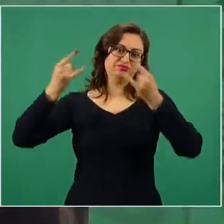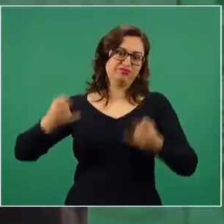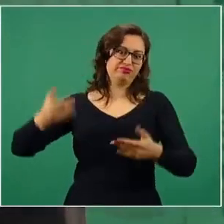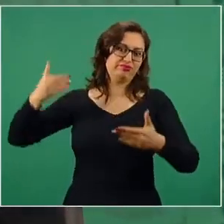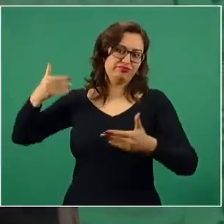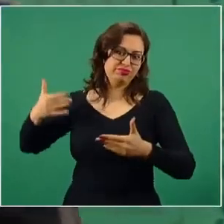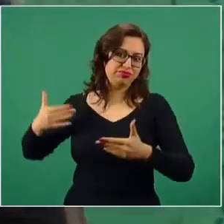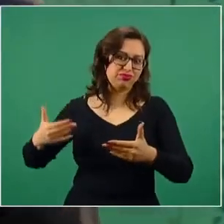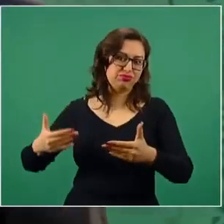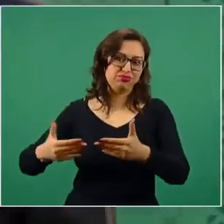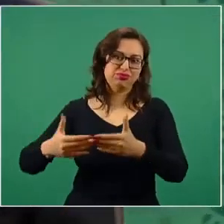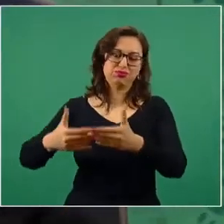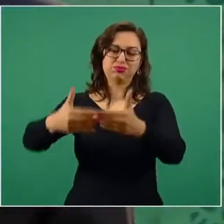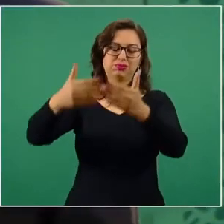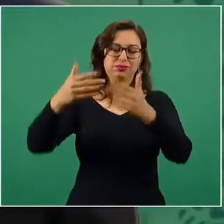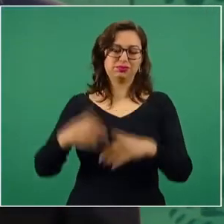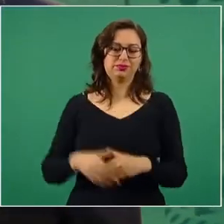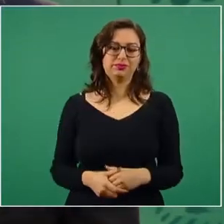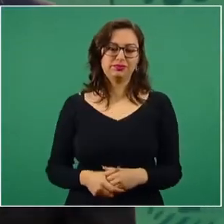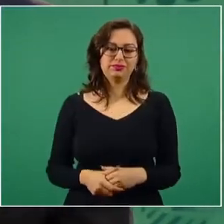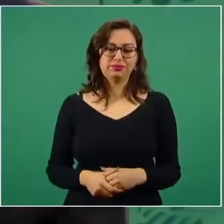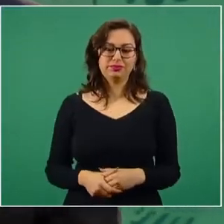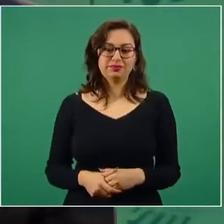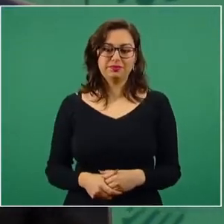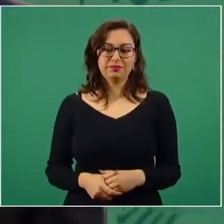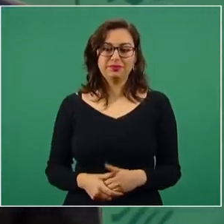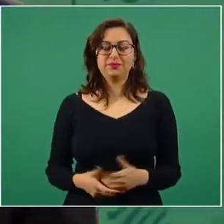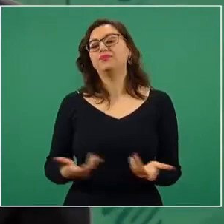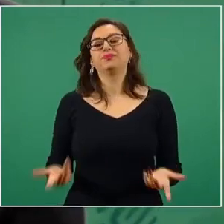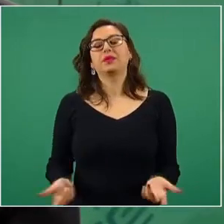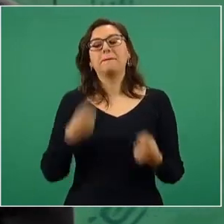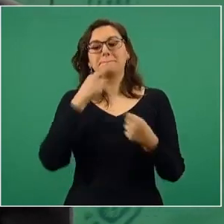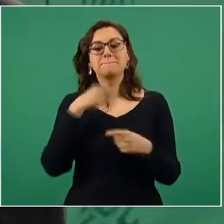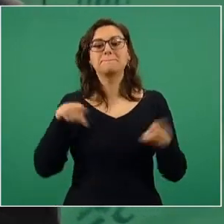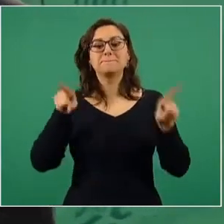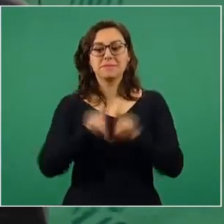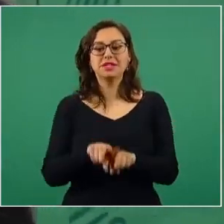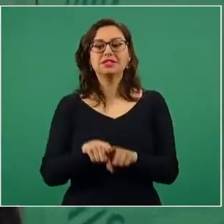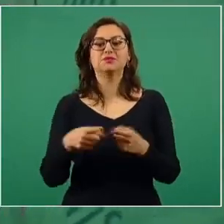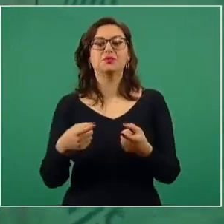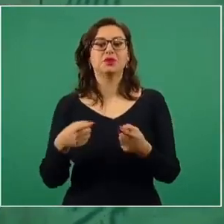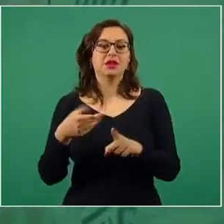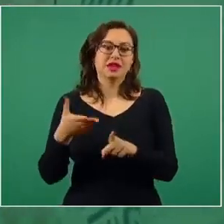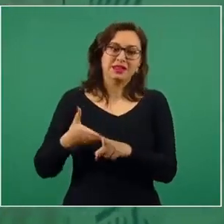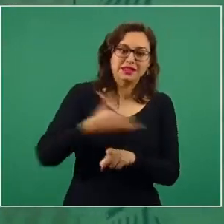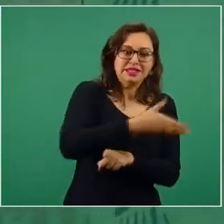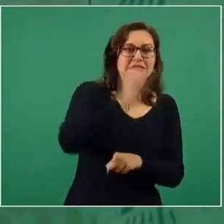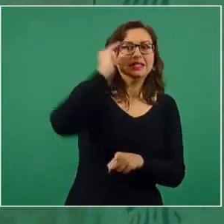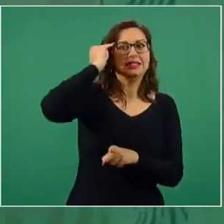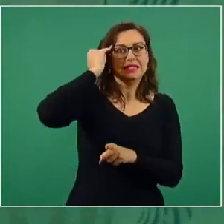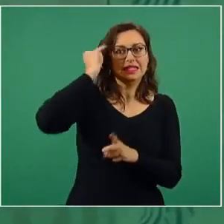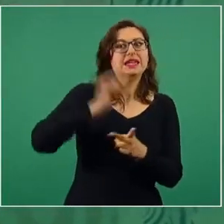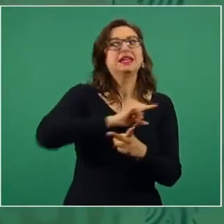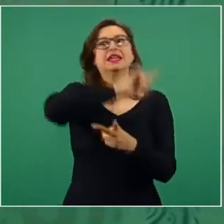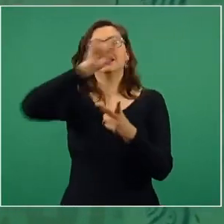Pues aquí fue el asiento de los poderes durante tres siglos de dominación colonial.